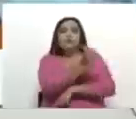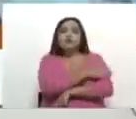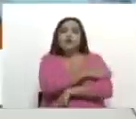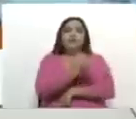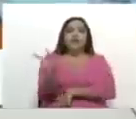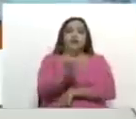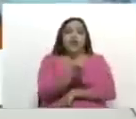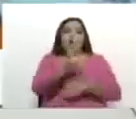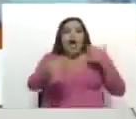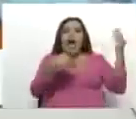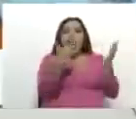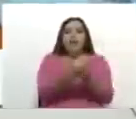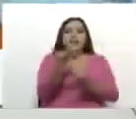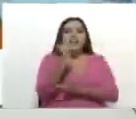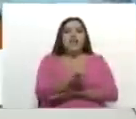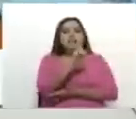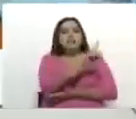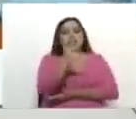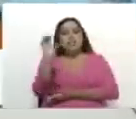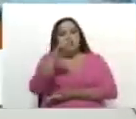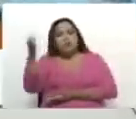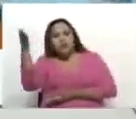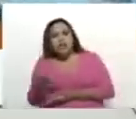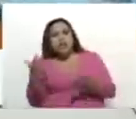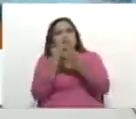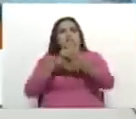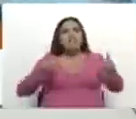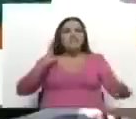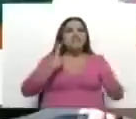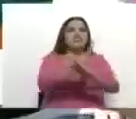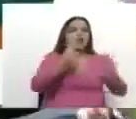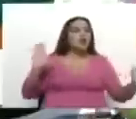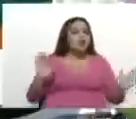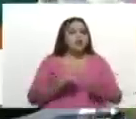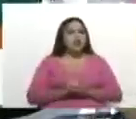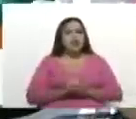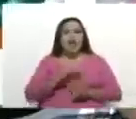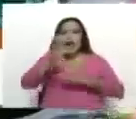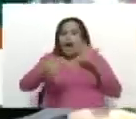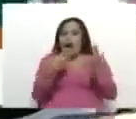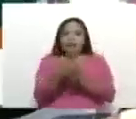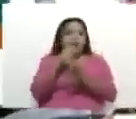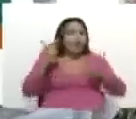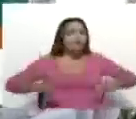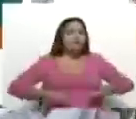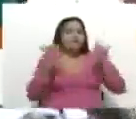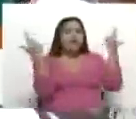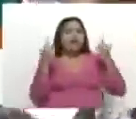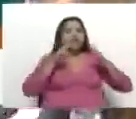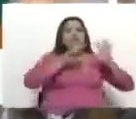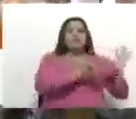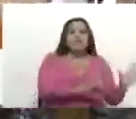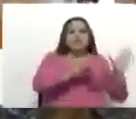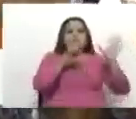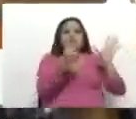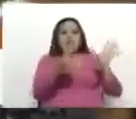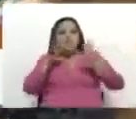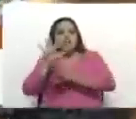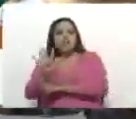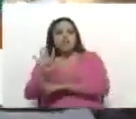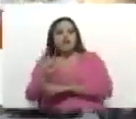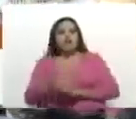venezolana hasta que esté 100% libre de sanciones hasta que no se levanten las 765